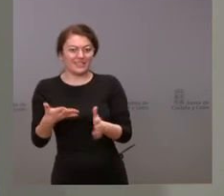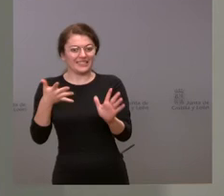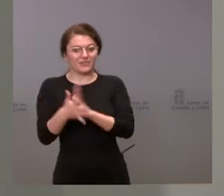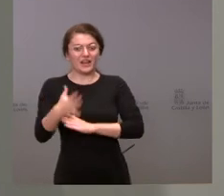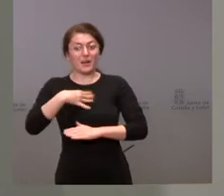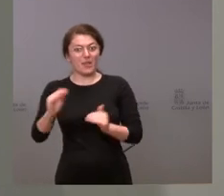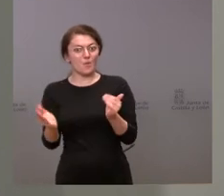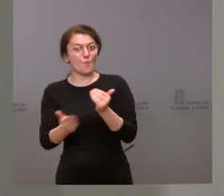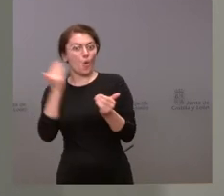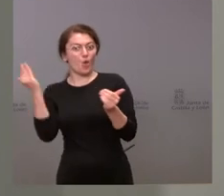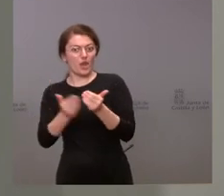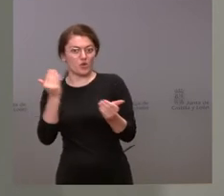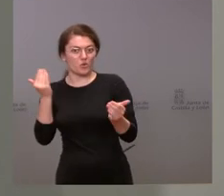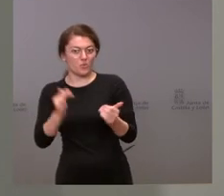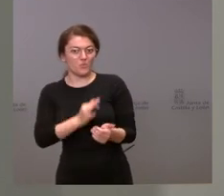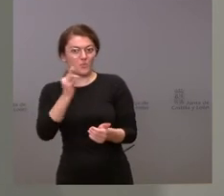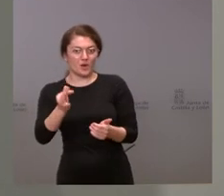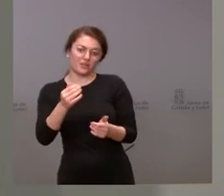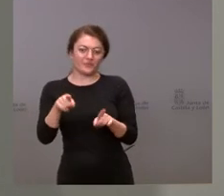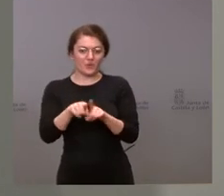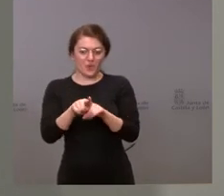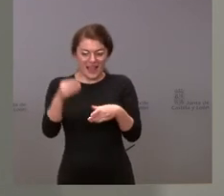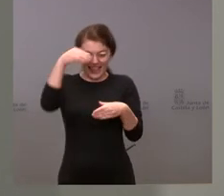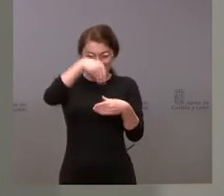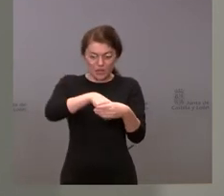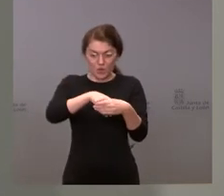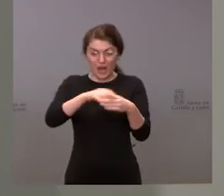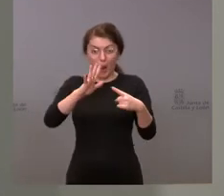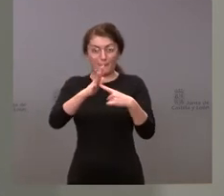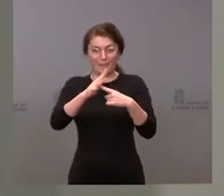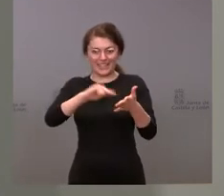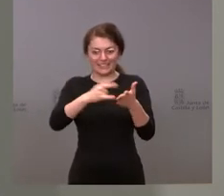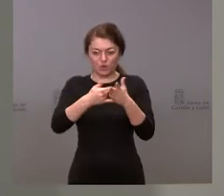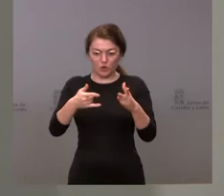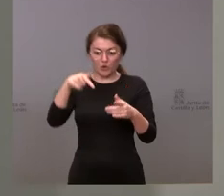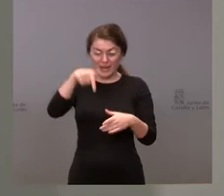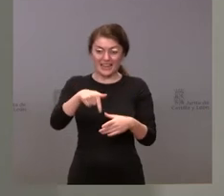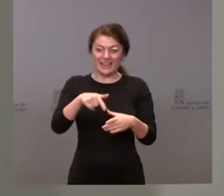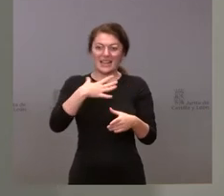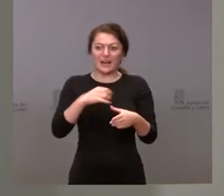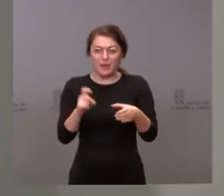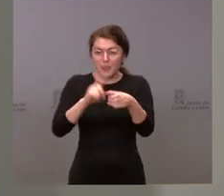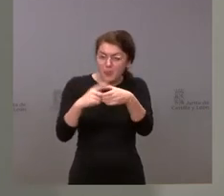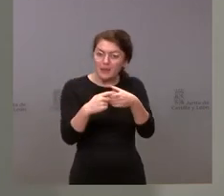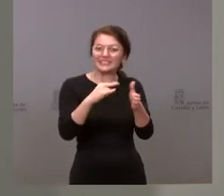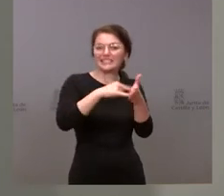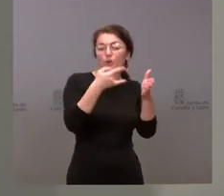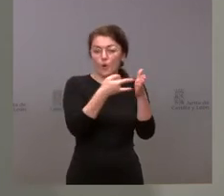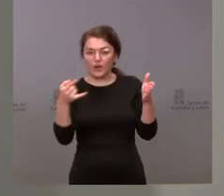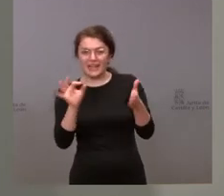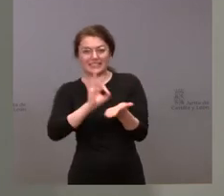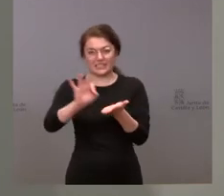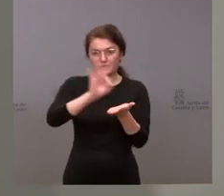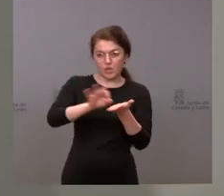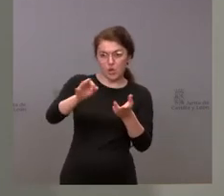anterior e ir incorporando en un parque tecnológico todas las nuevas tecnologías todos los nuevos servicios todas las nuevas infraestructuras